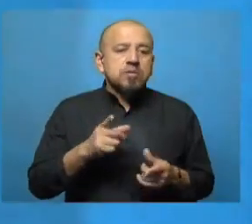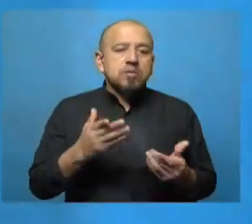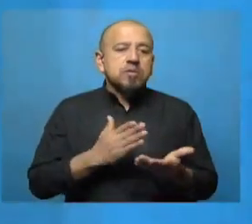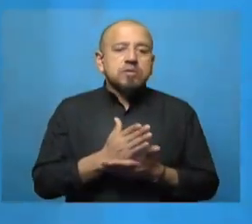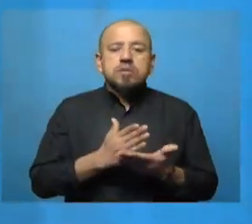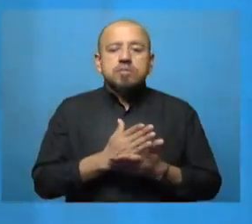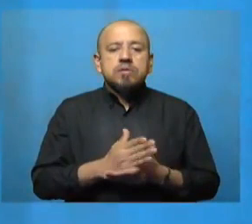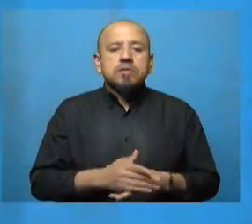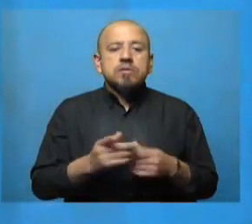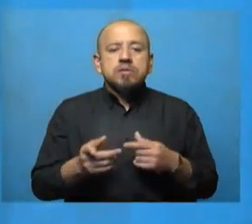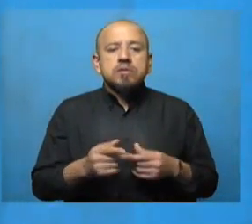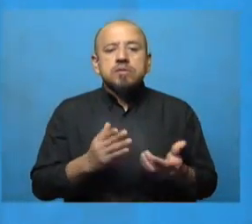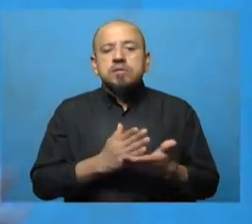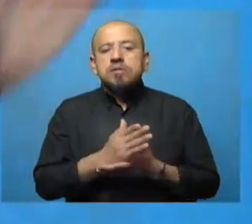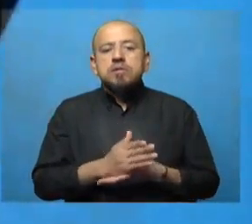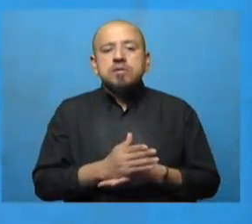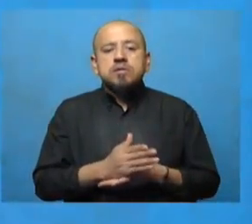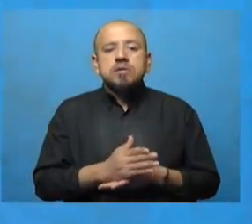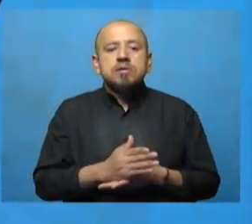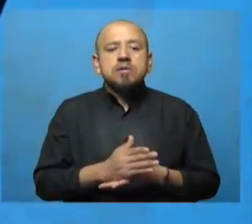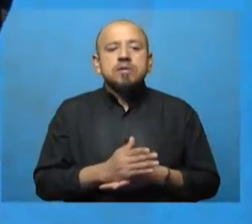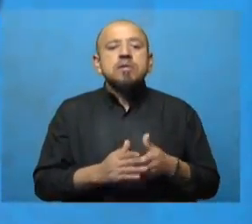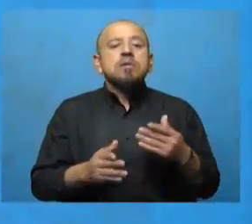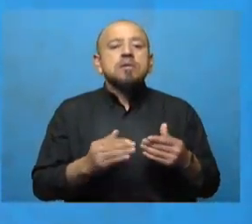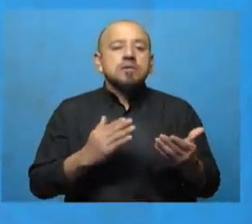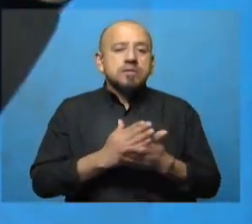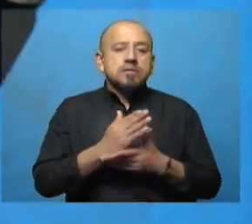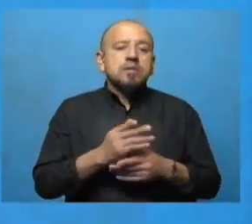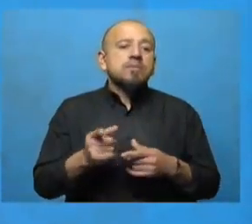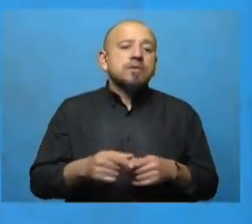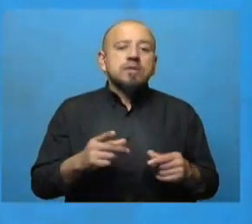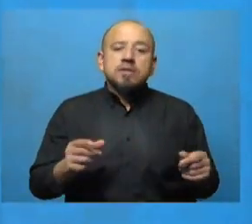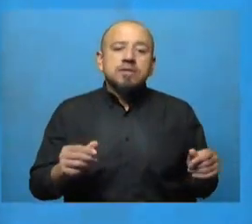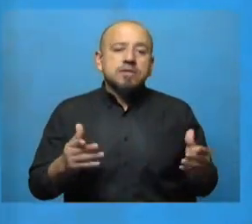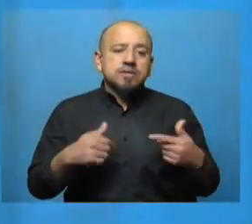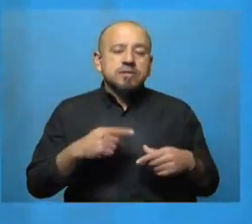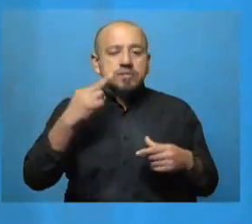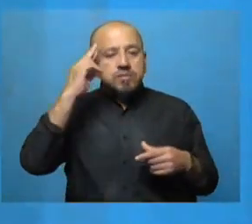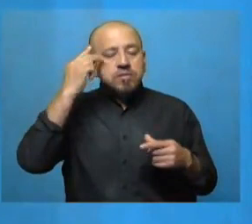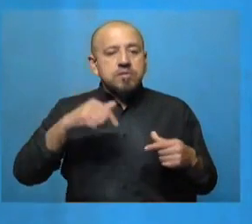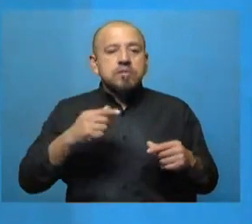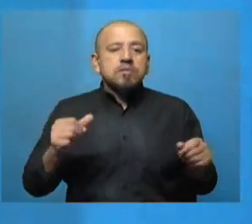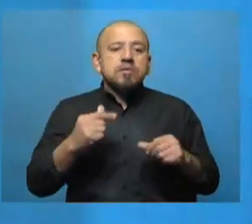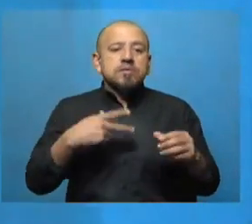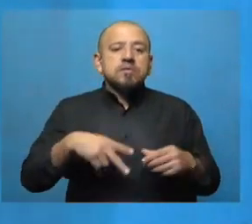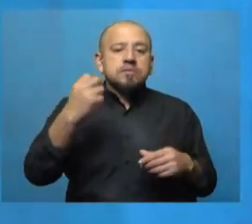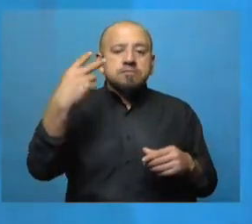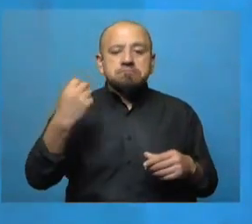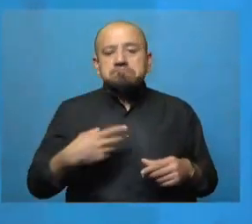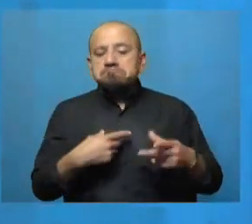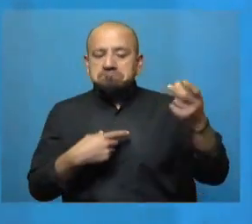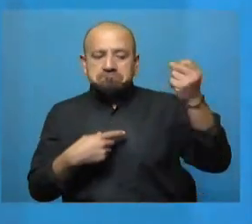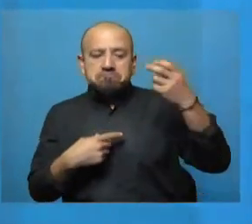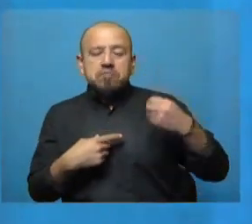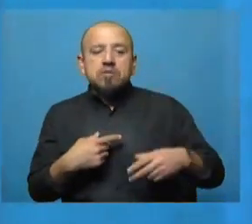siempre van a criticar acá A quién a quién le va bien eso se viene uruguayo pero sí me criticado